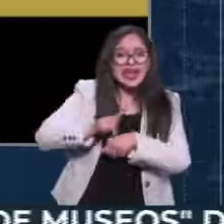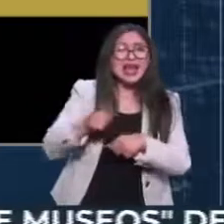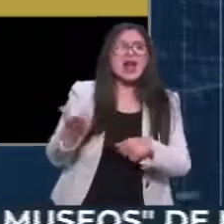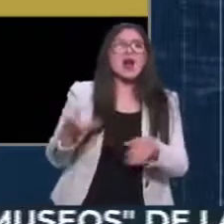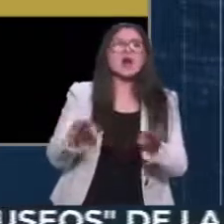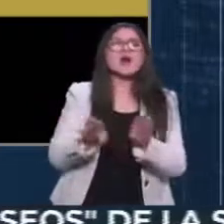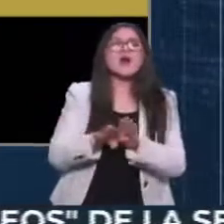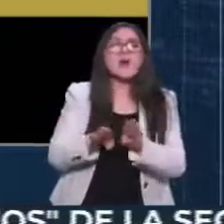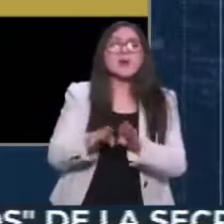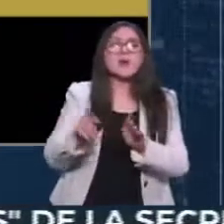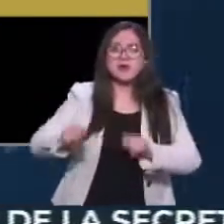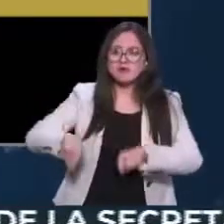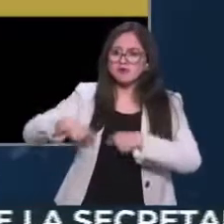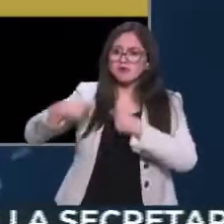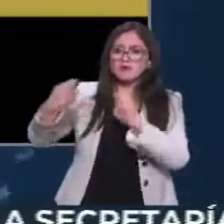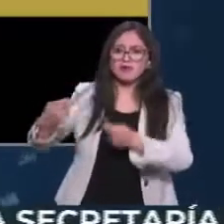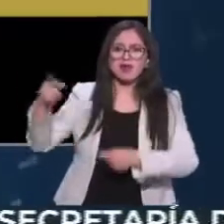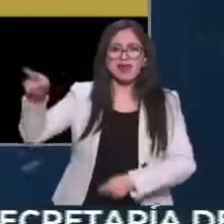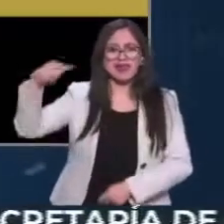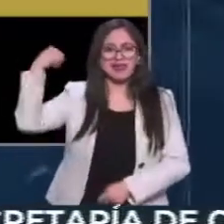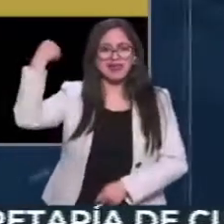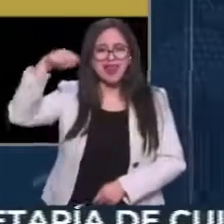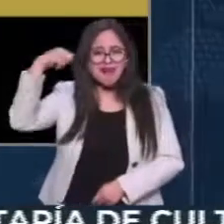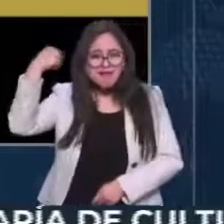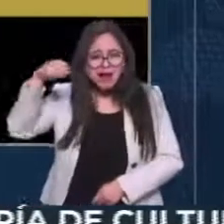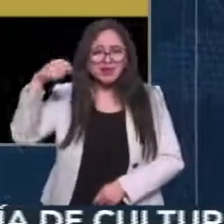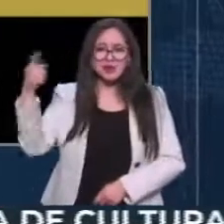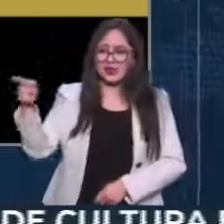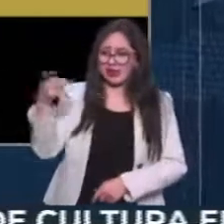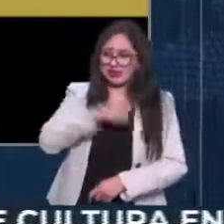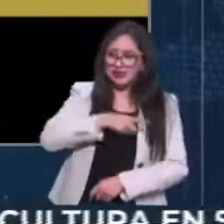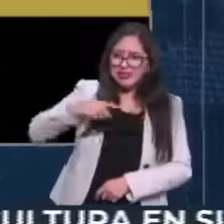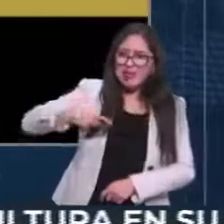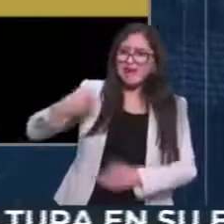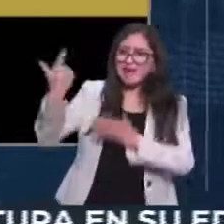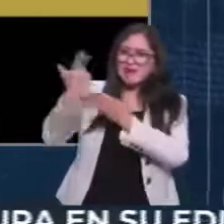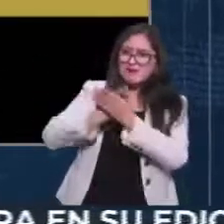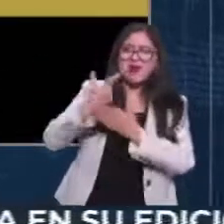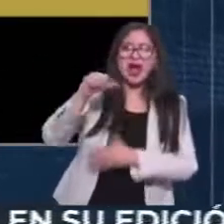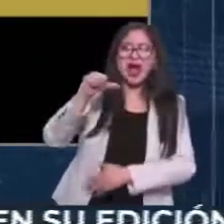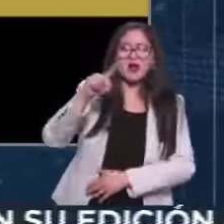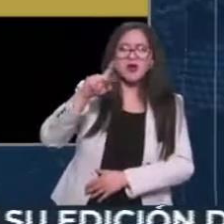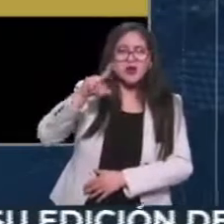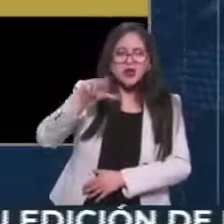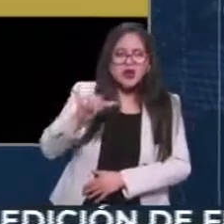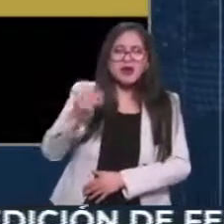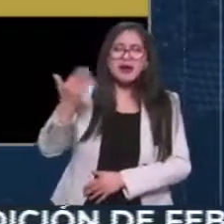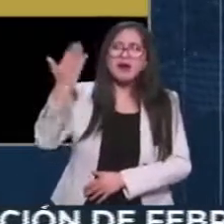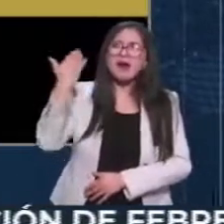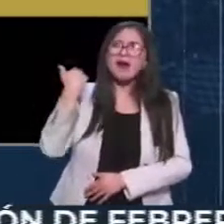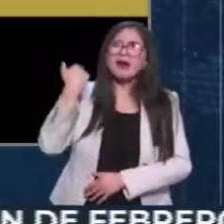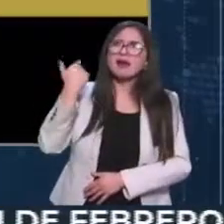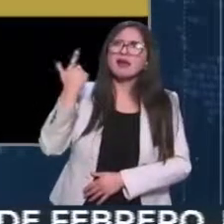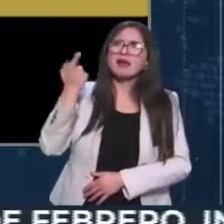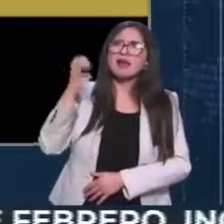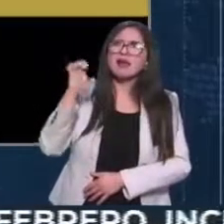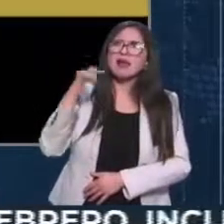que es Tabasco para que hiciera la auditoría que entonces nos denunció el ex